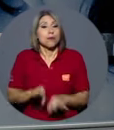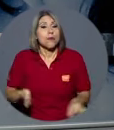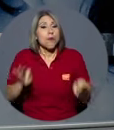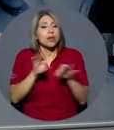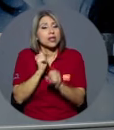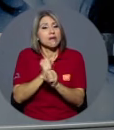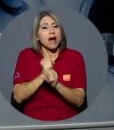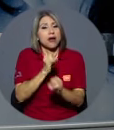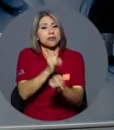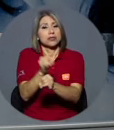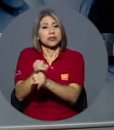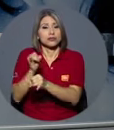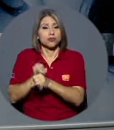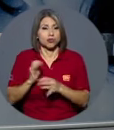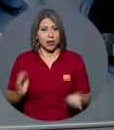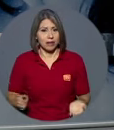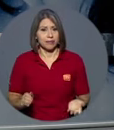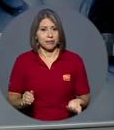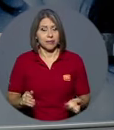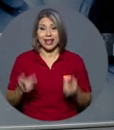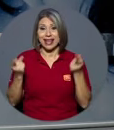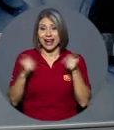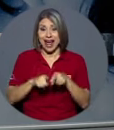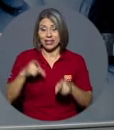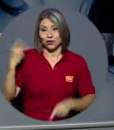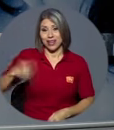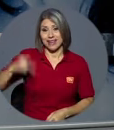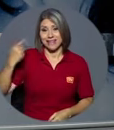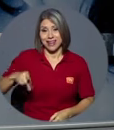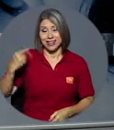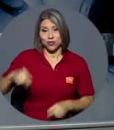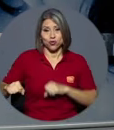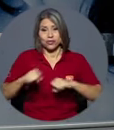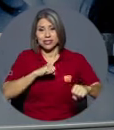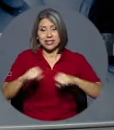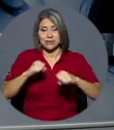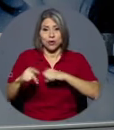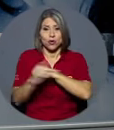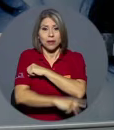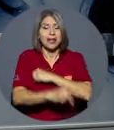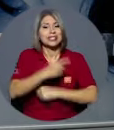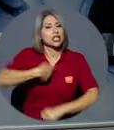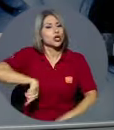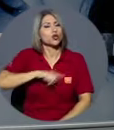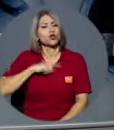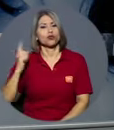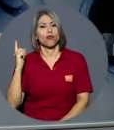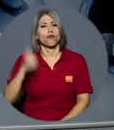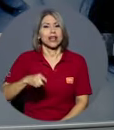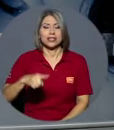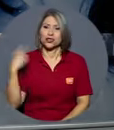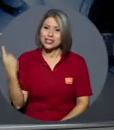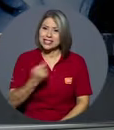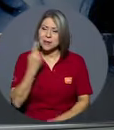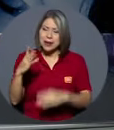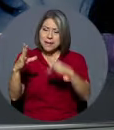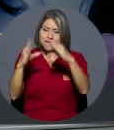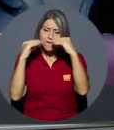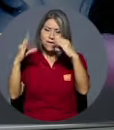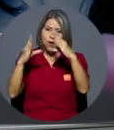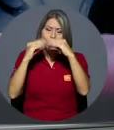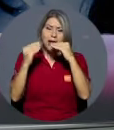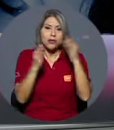realmente el llamado es que en el caso del riesgo sísmico del país, nosotros tenemos la obligación de estar siempre muy informados y